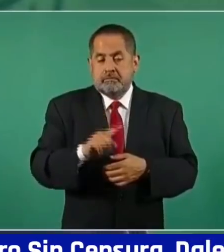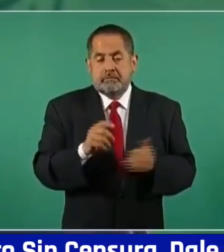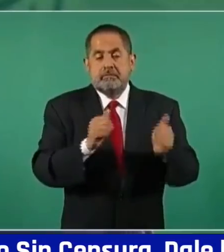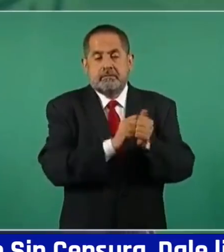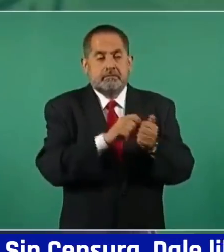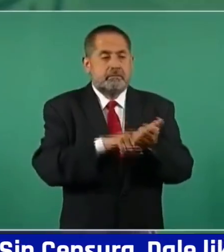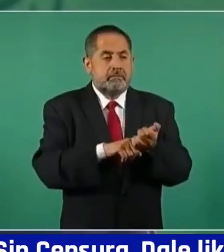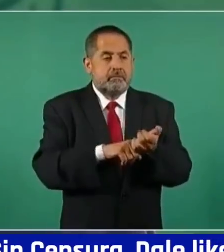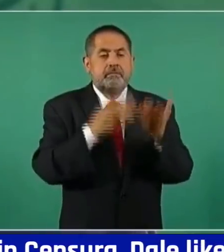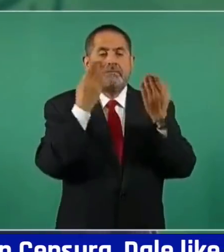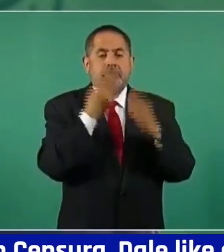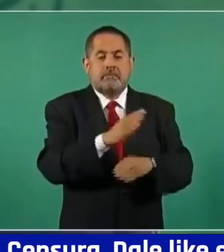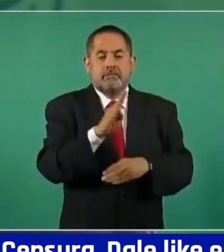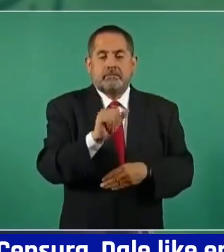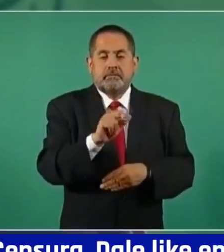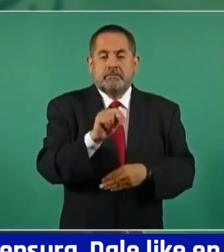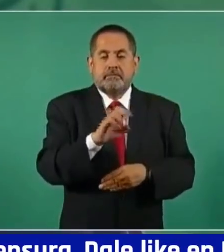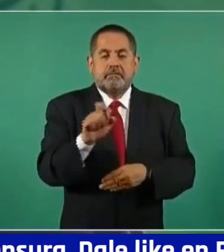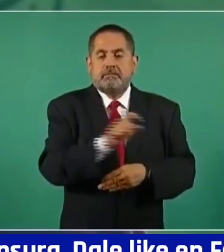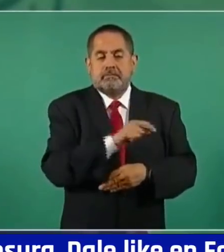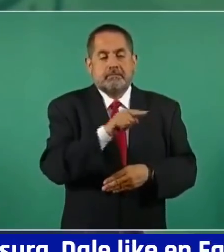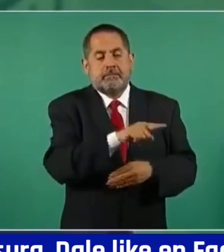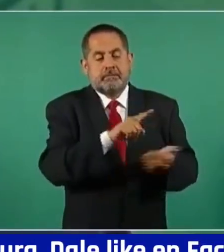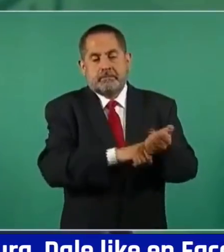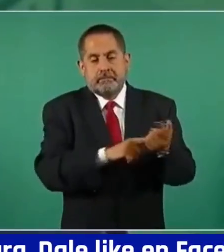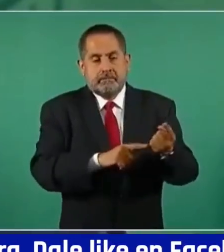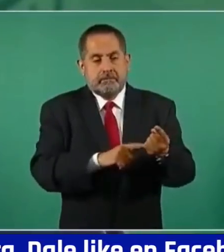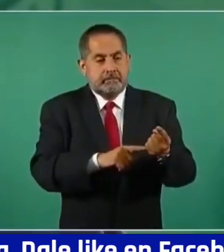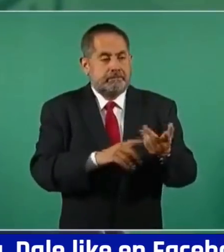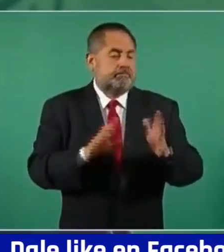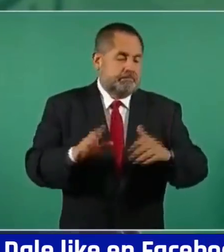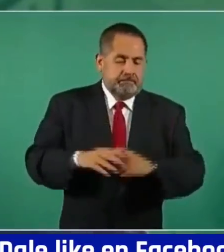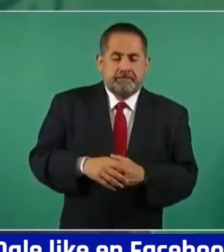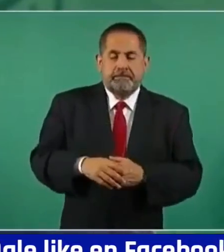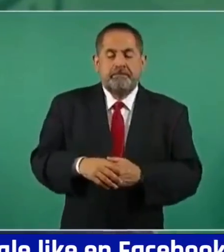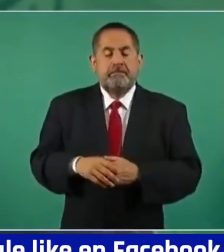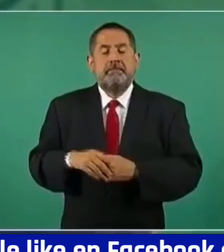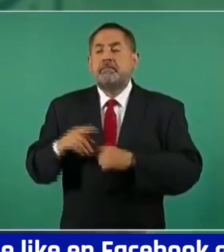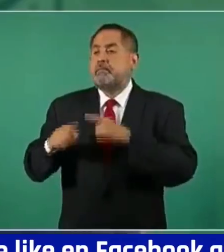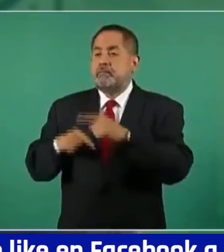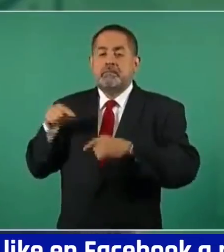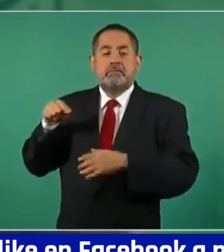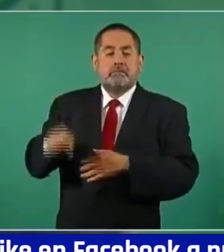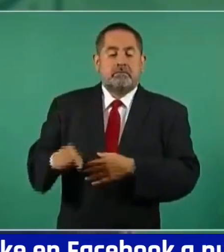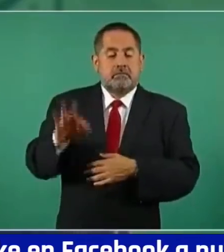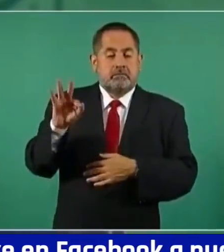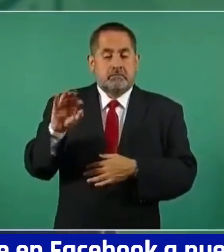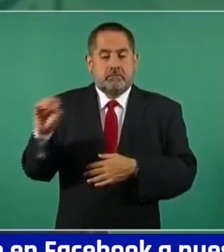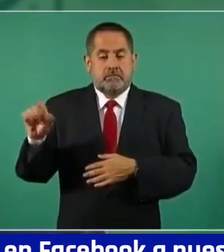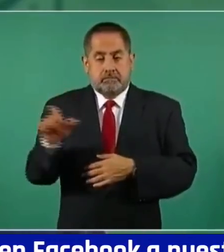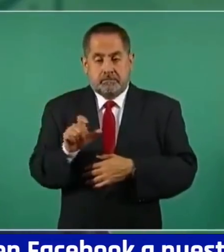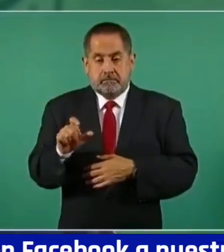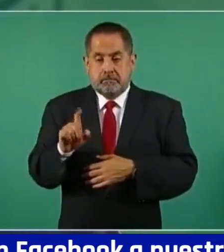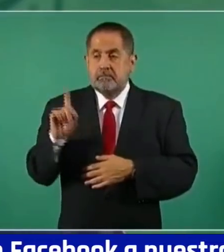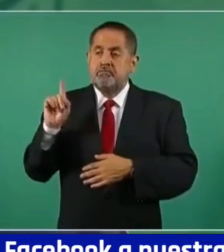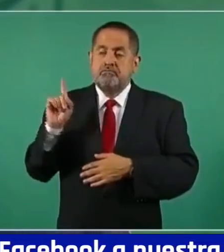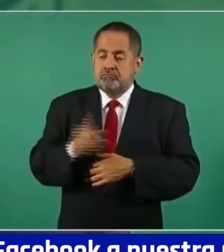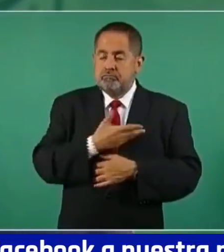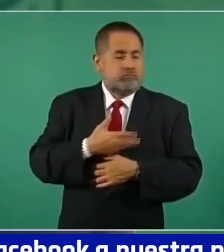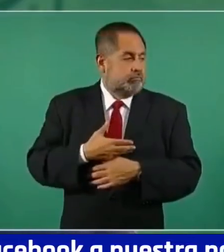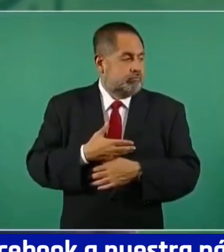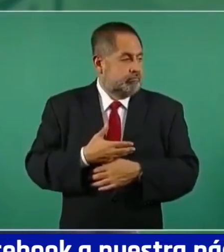de Banamex y llega Fox y lo nombra secretario de Hacienda.